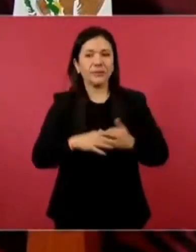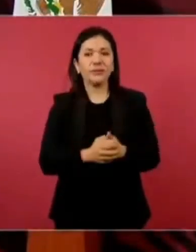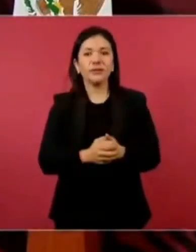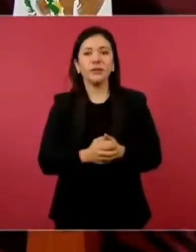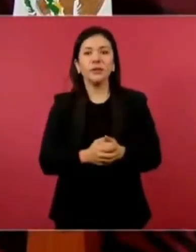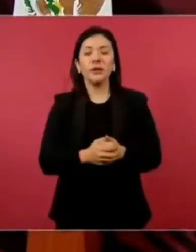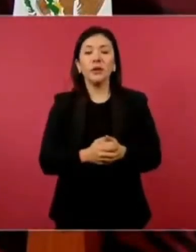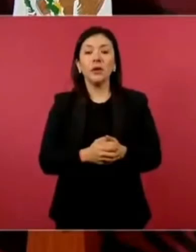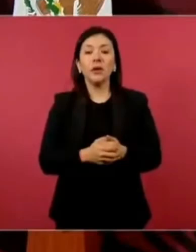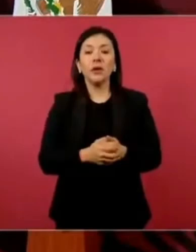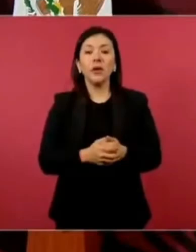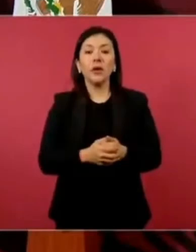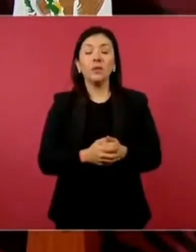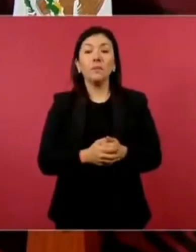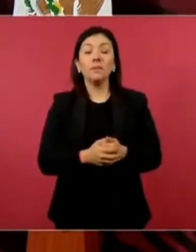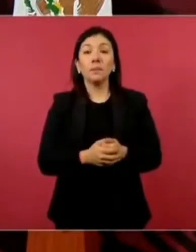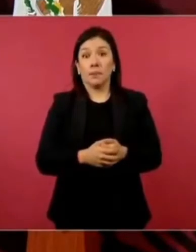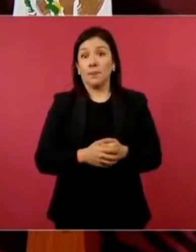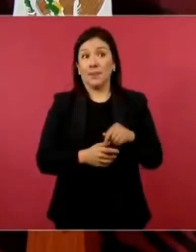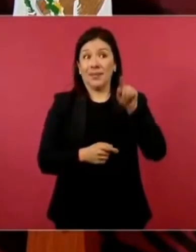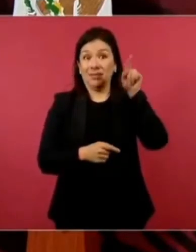pero China